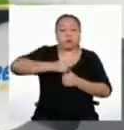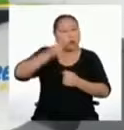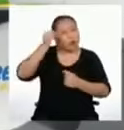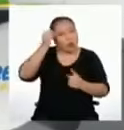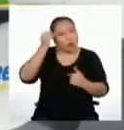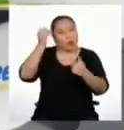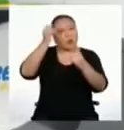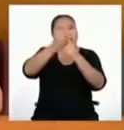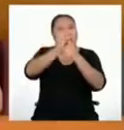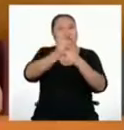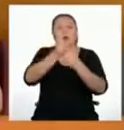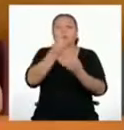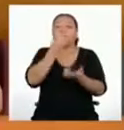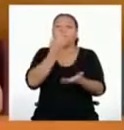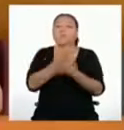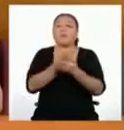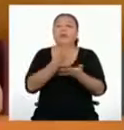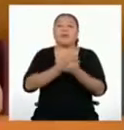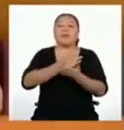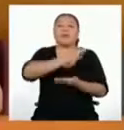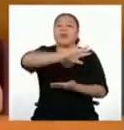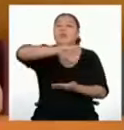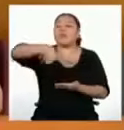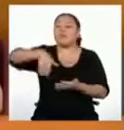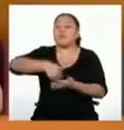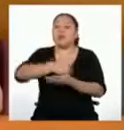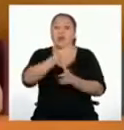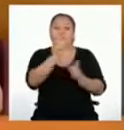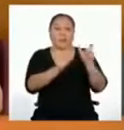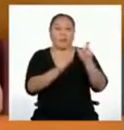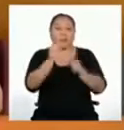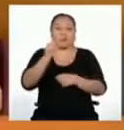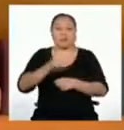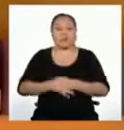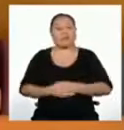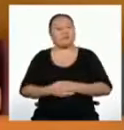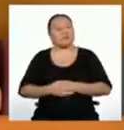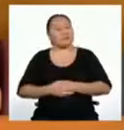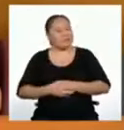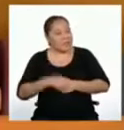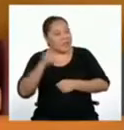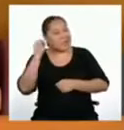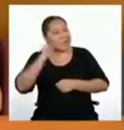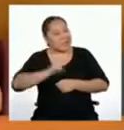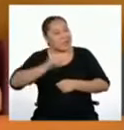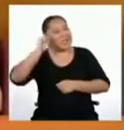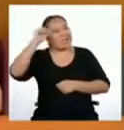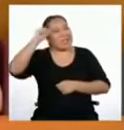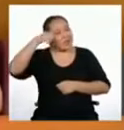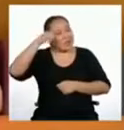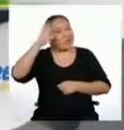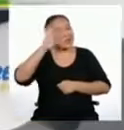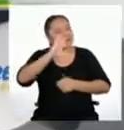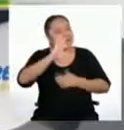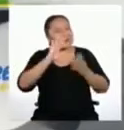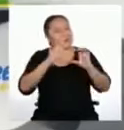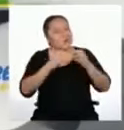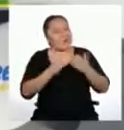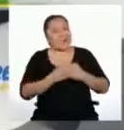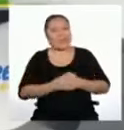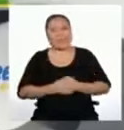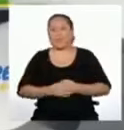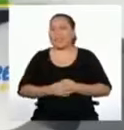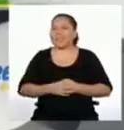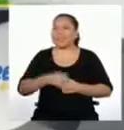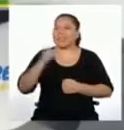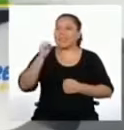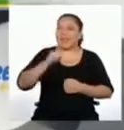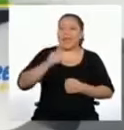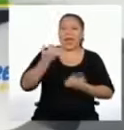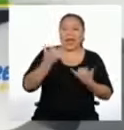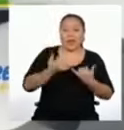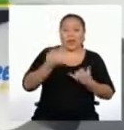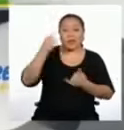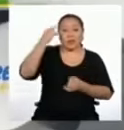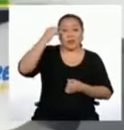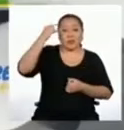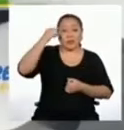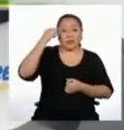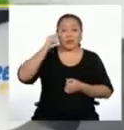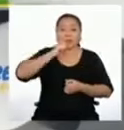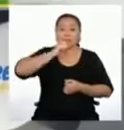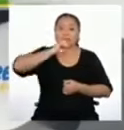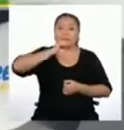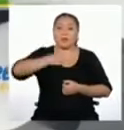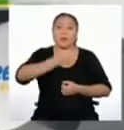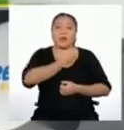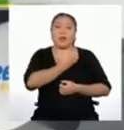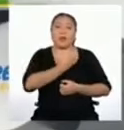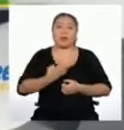el bienestar común. Parece que te acuerdas de tus clases más de lo que creías. Ahora que lo pienso, si decimos que el